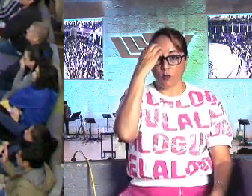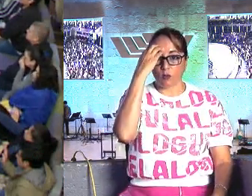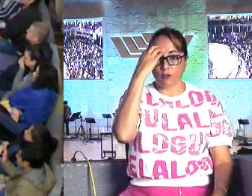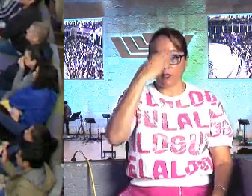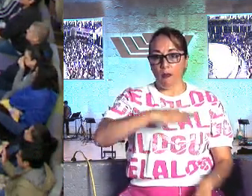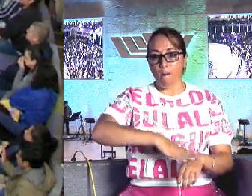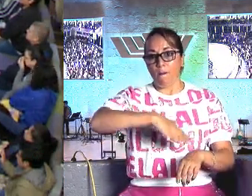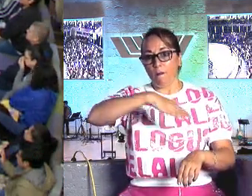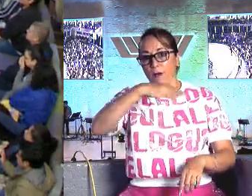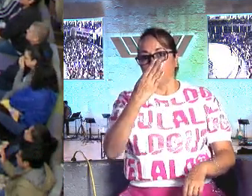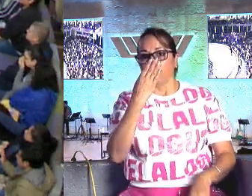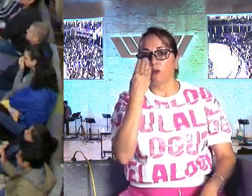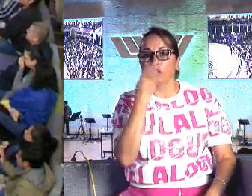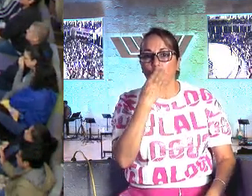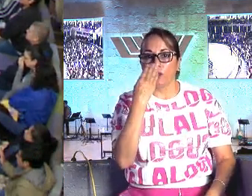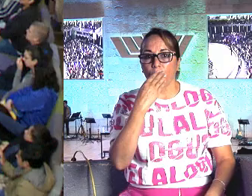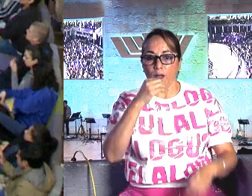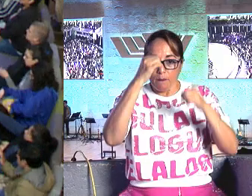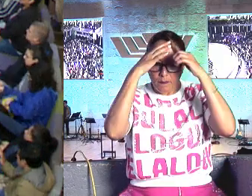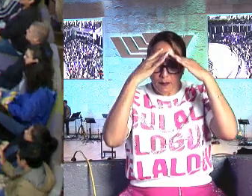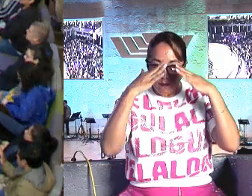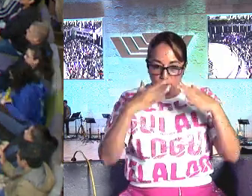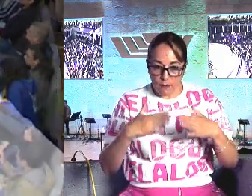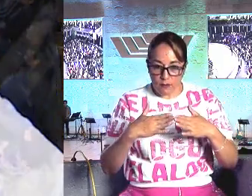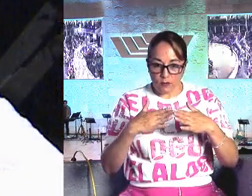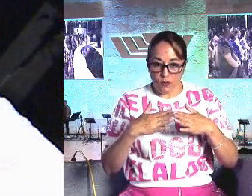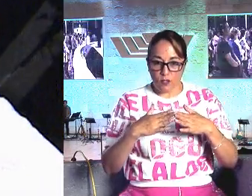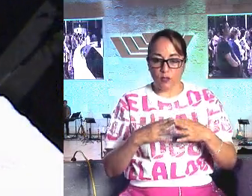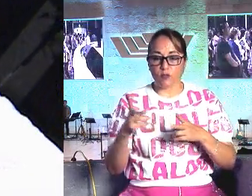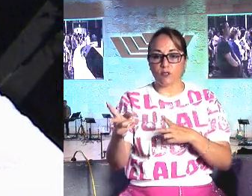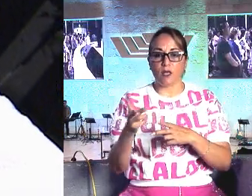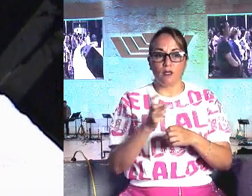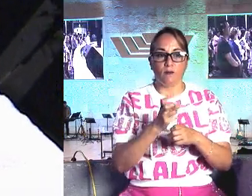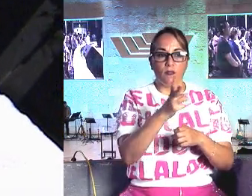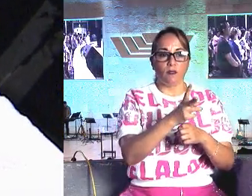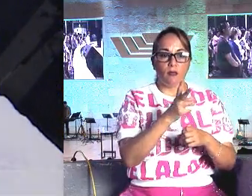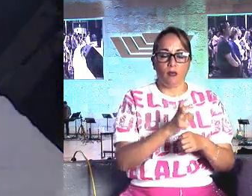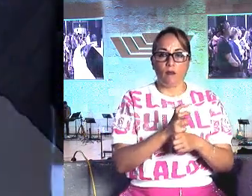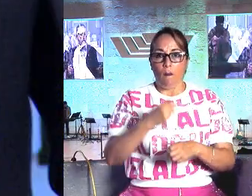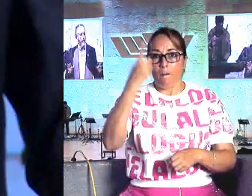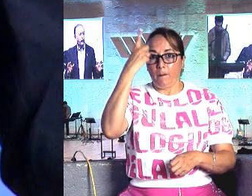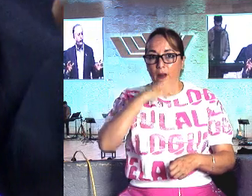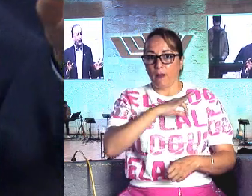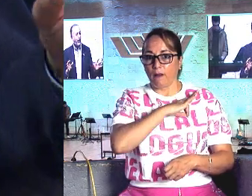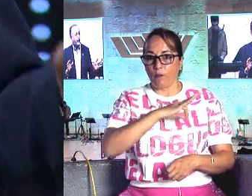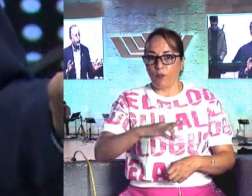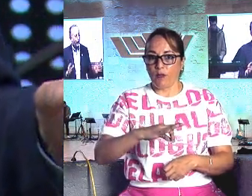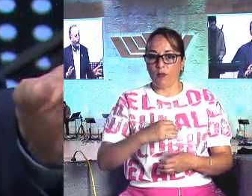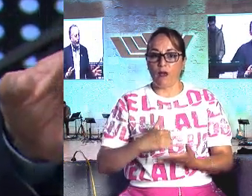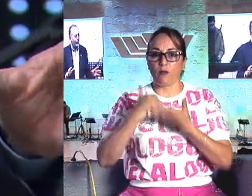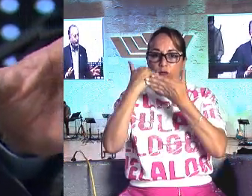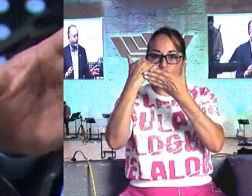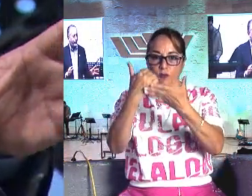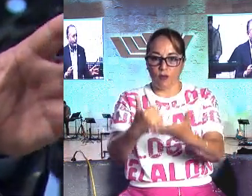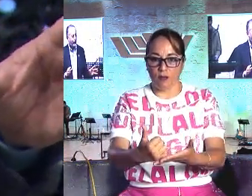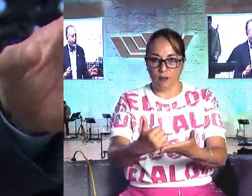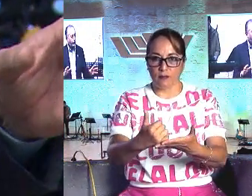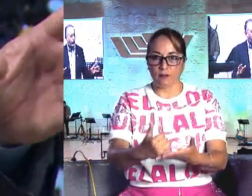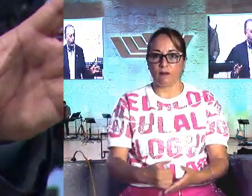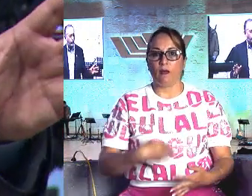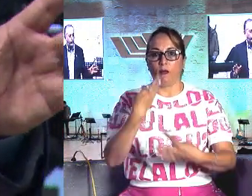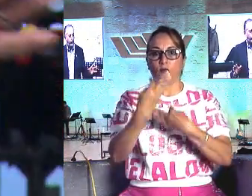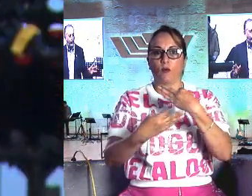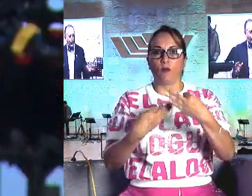palabra. Bendice a las personas que los han invitado y traído para que podamos ayudarles en